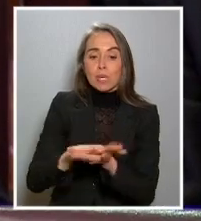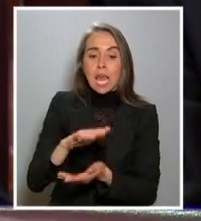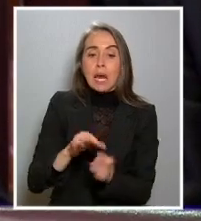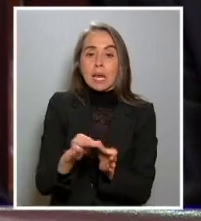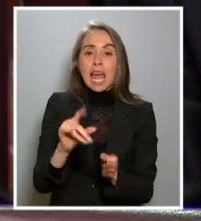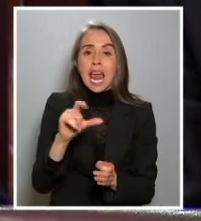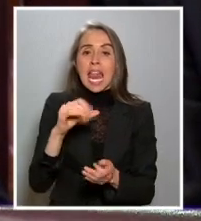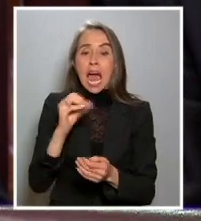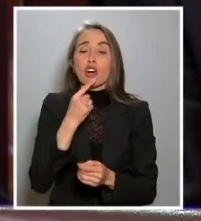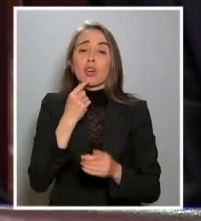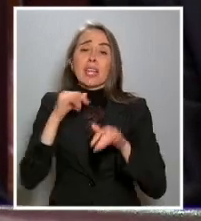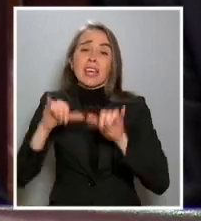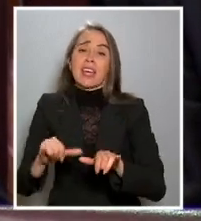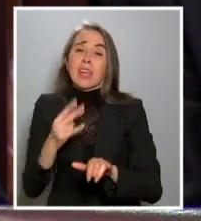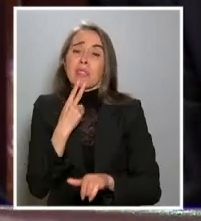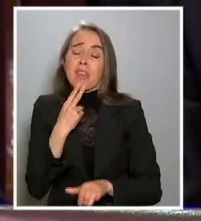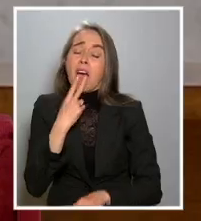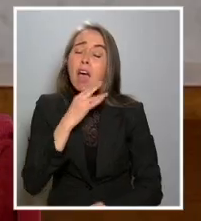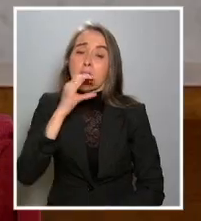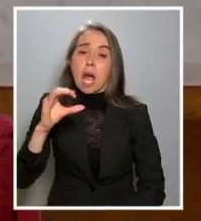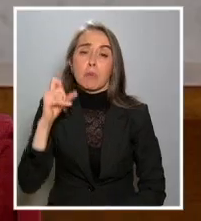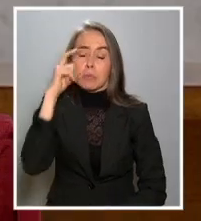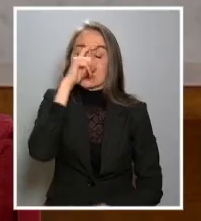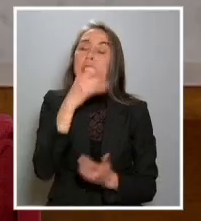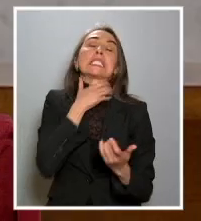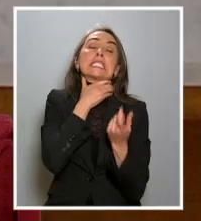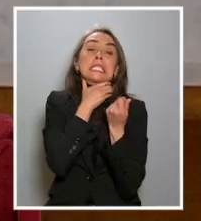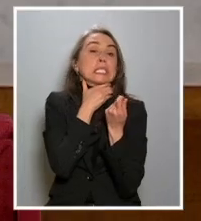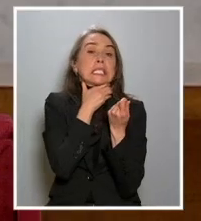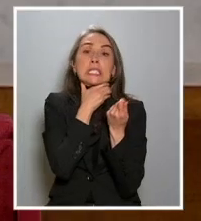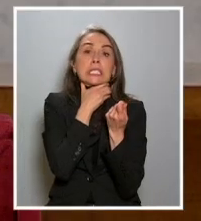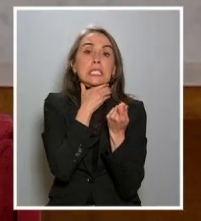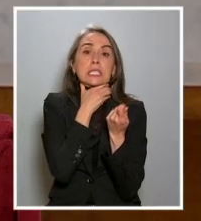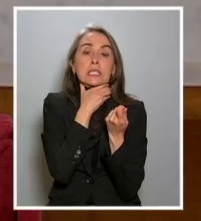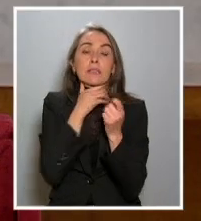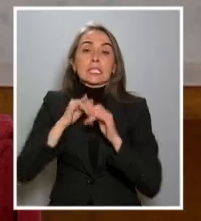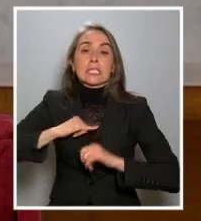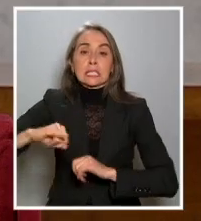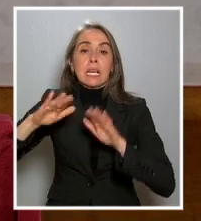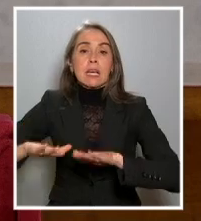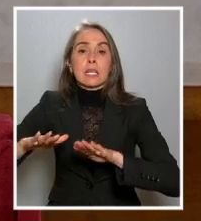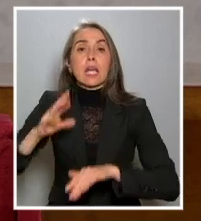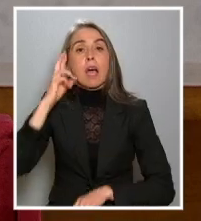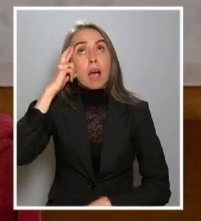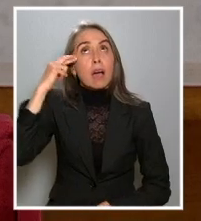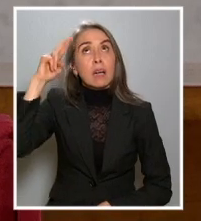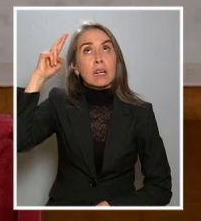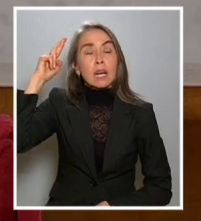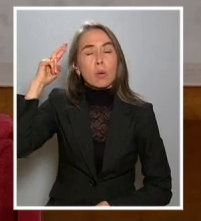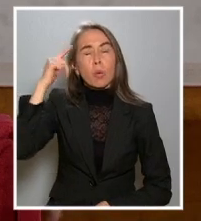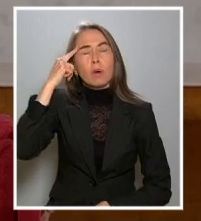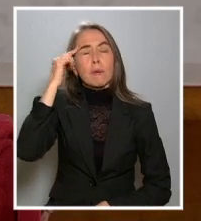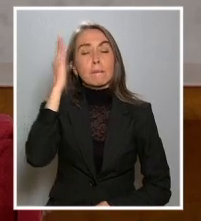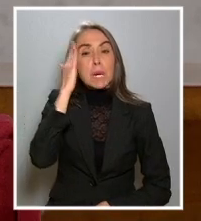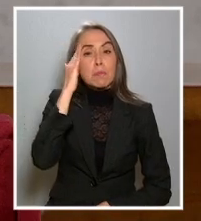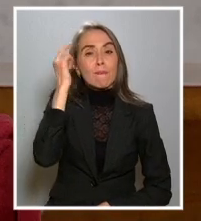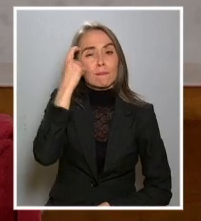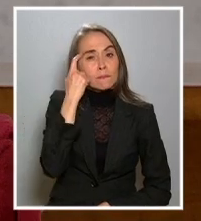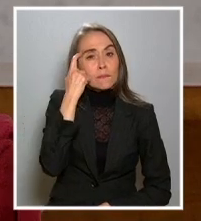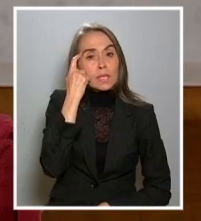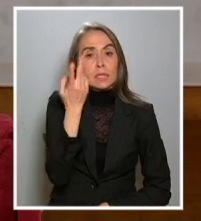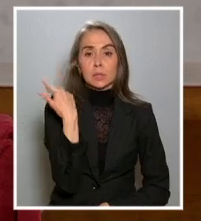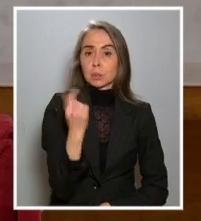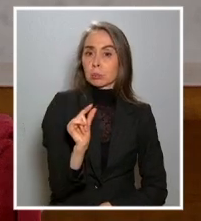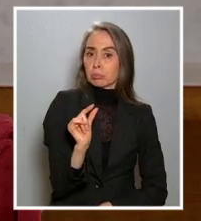por quedarse en el campo, pero me dicen que les resulta difícil. Recuerdo muy patentemente, fue hace muy